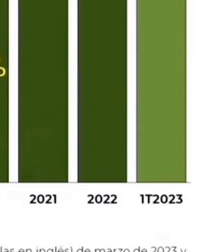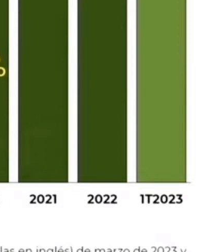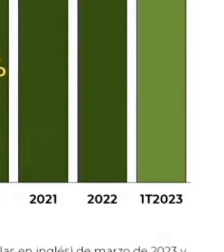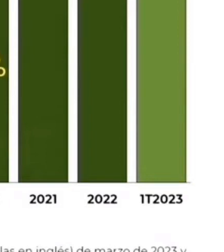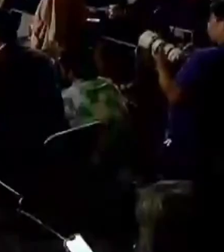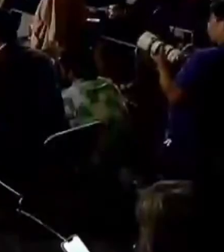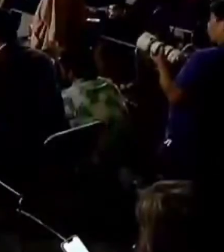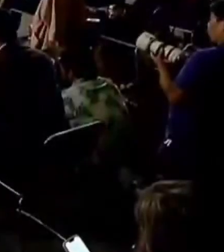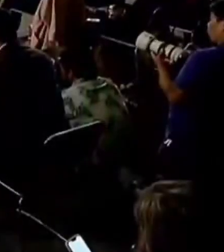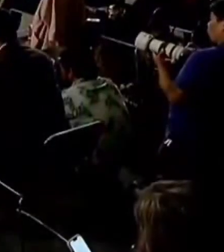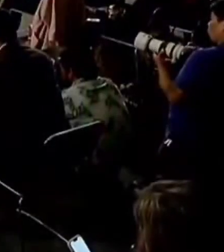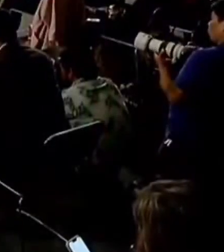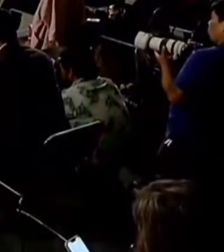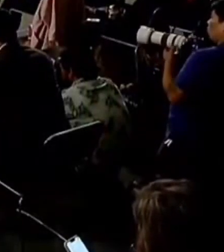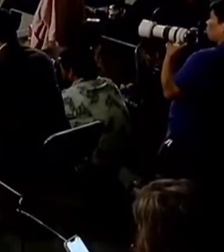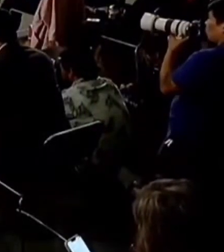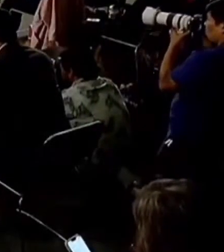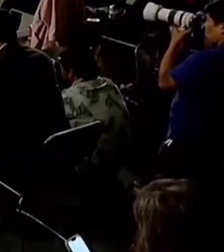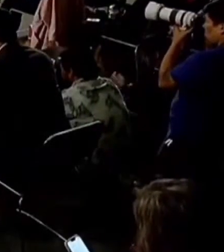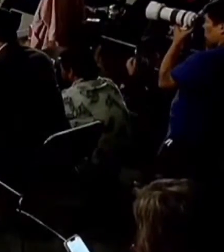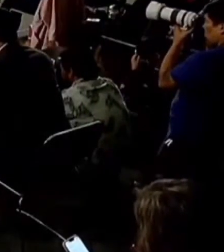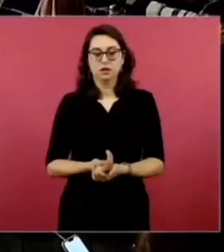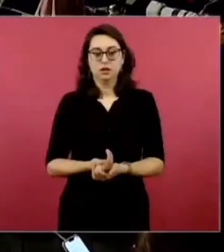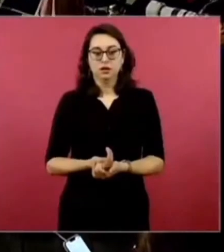está muy difícil ganarle a los leguleyos